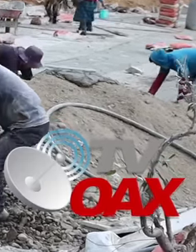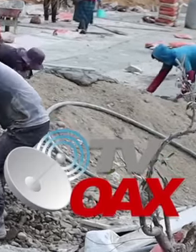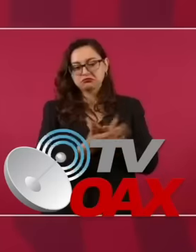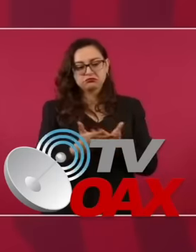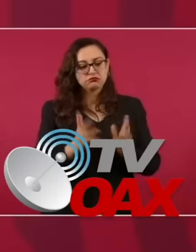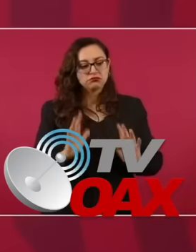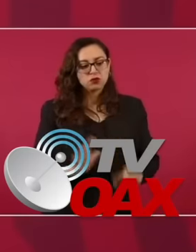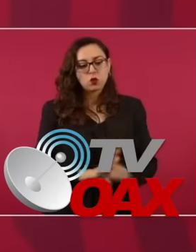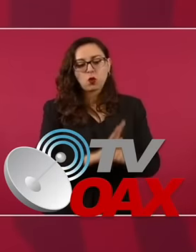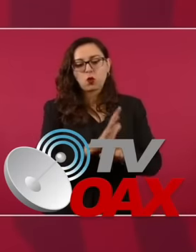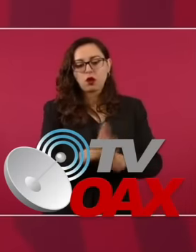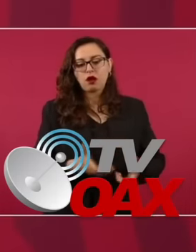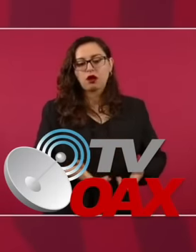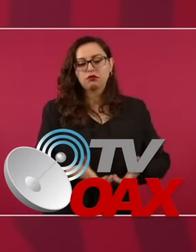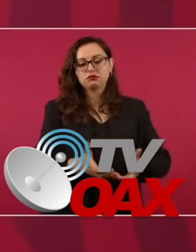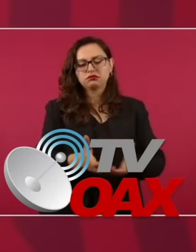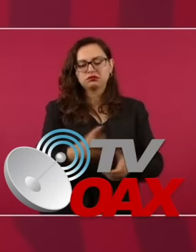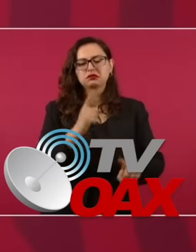deciden